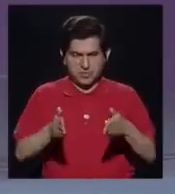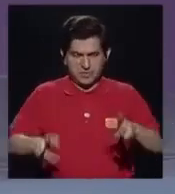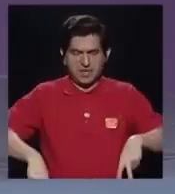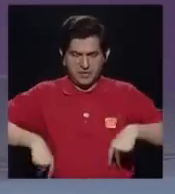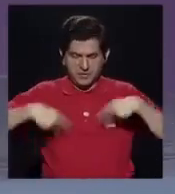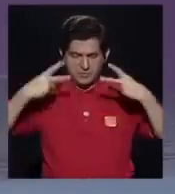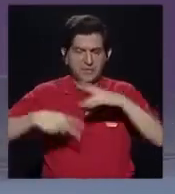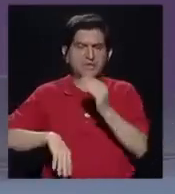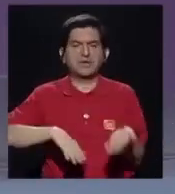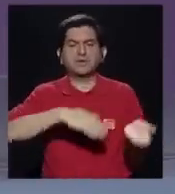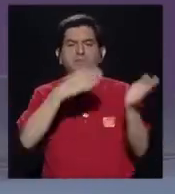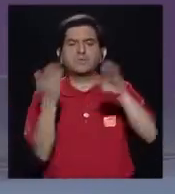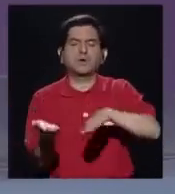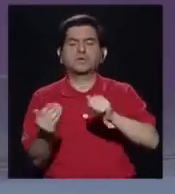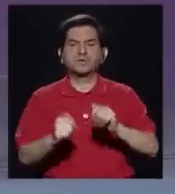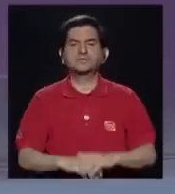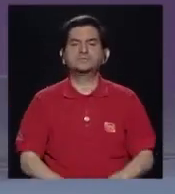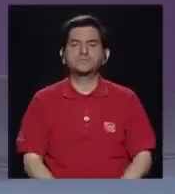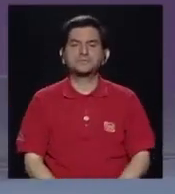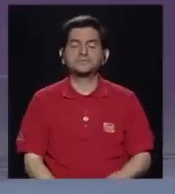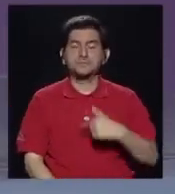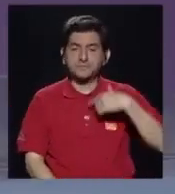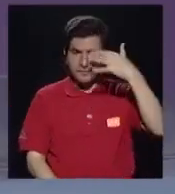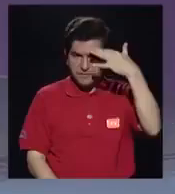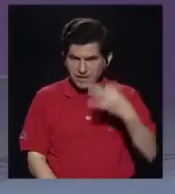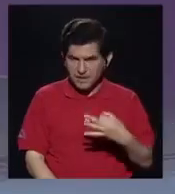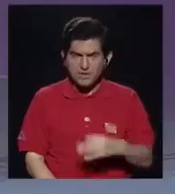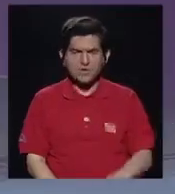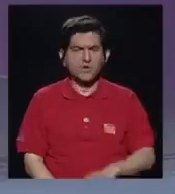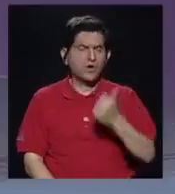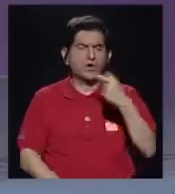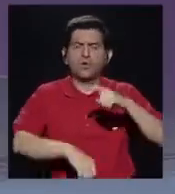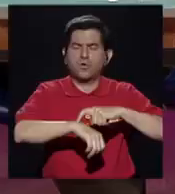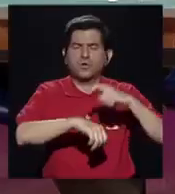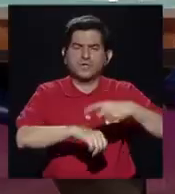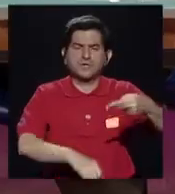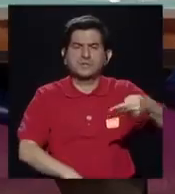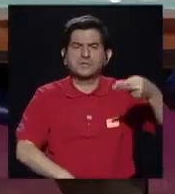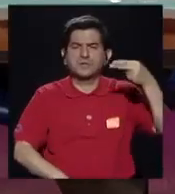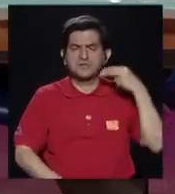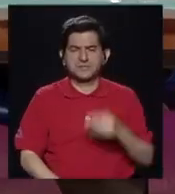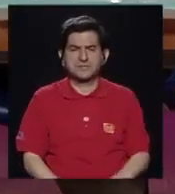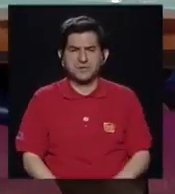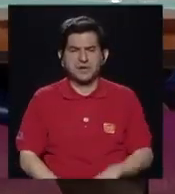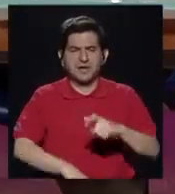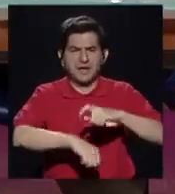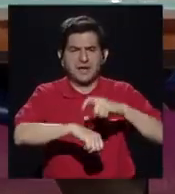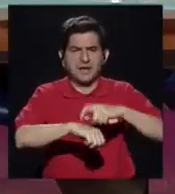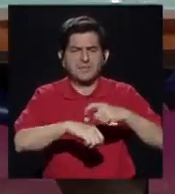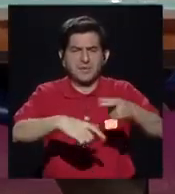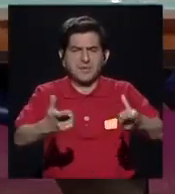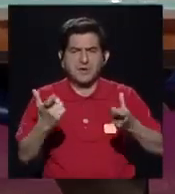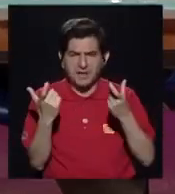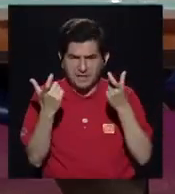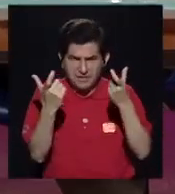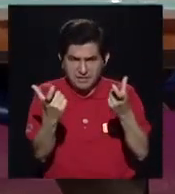y de la muerte entonces creo que estamos en en otra fase histórica en otra fase de capital